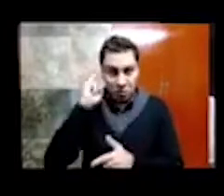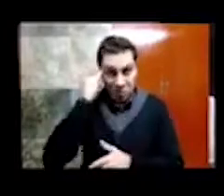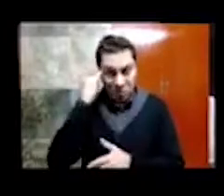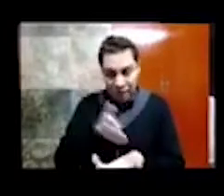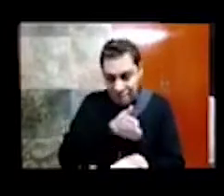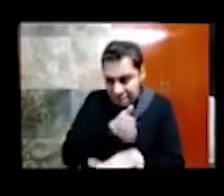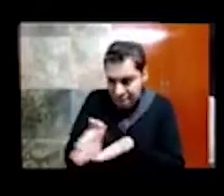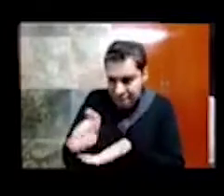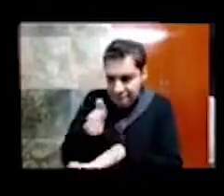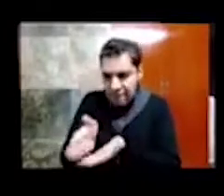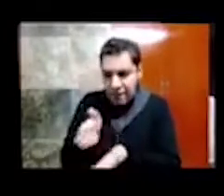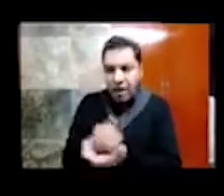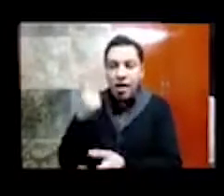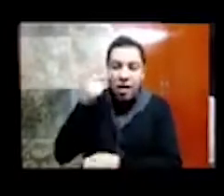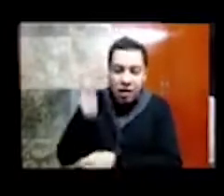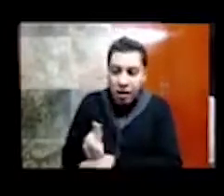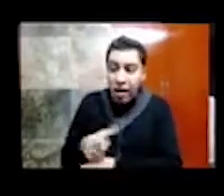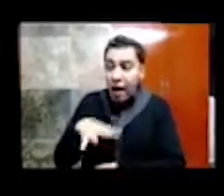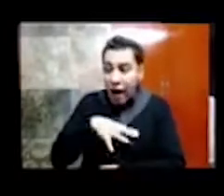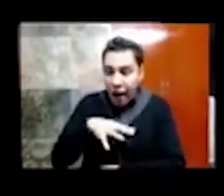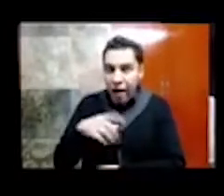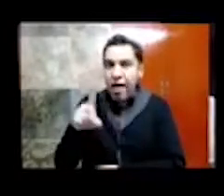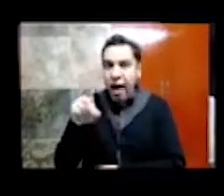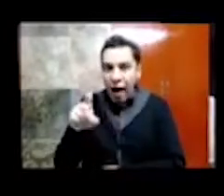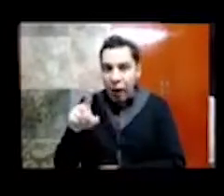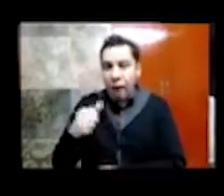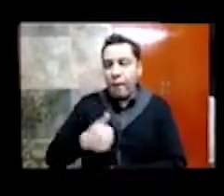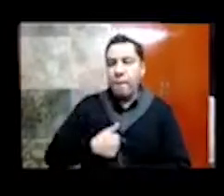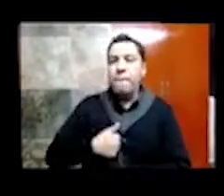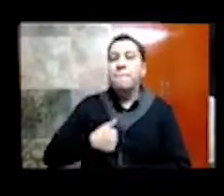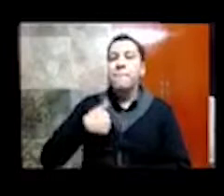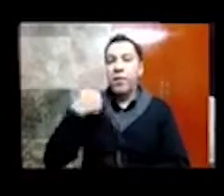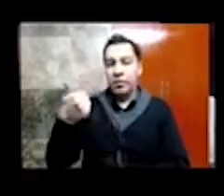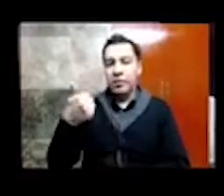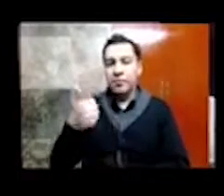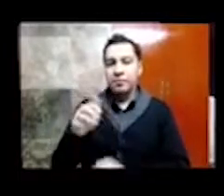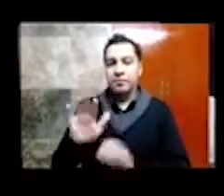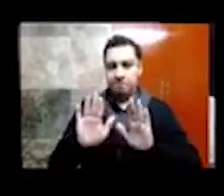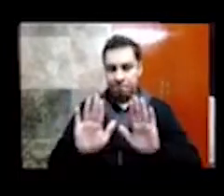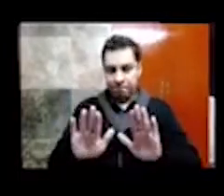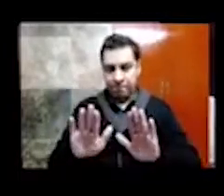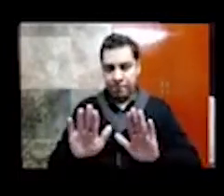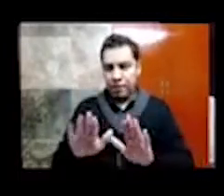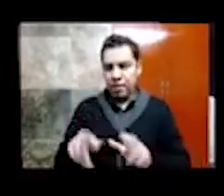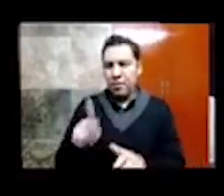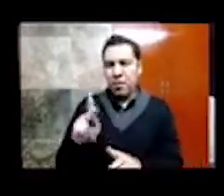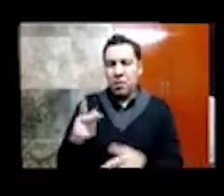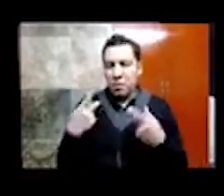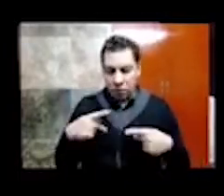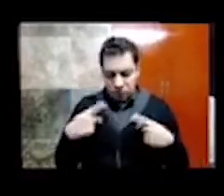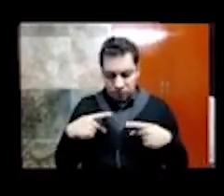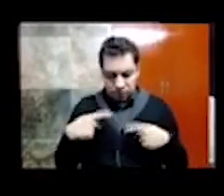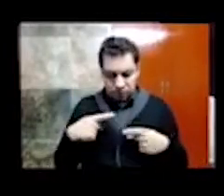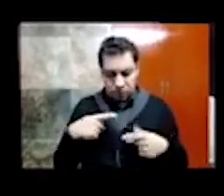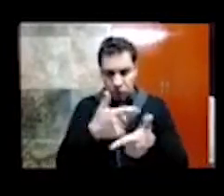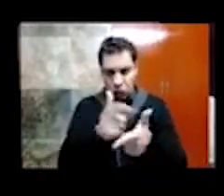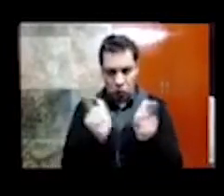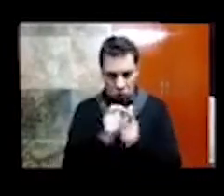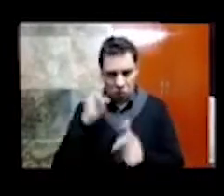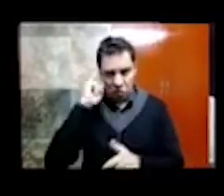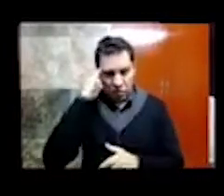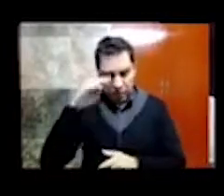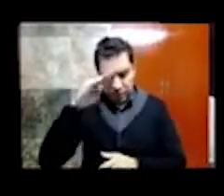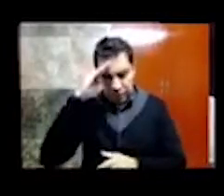miles de años atrás, pero no es la ribera un lugar idóneo para el asentamiento. Sabemos que en